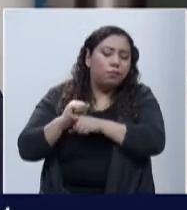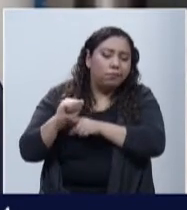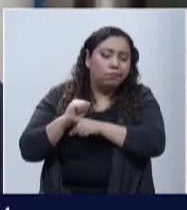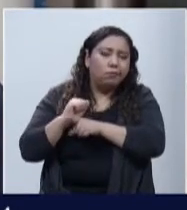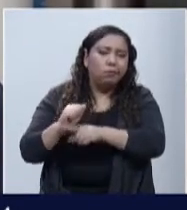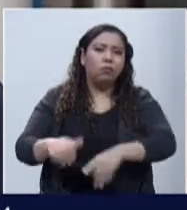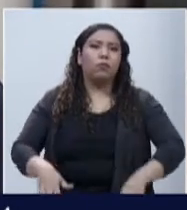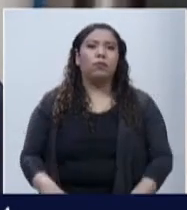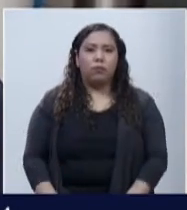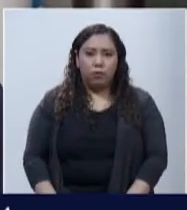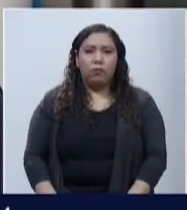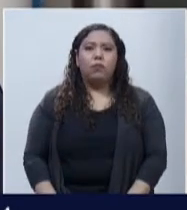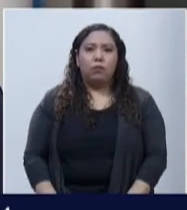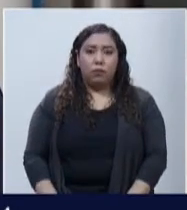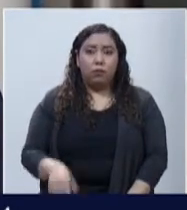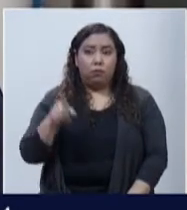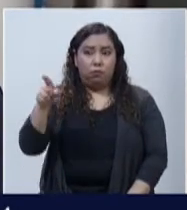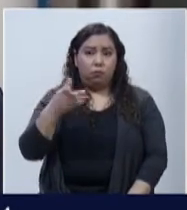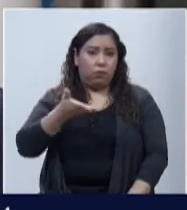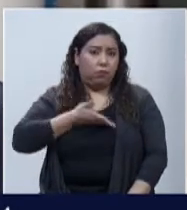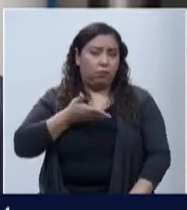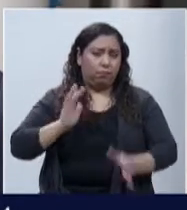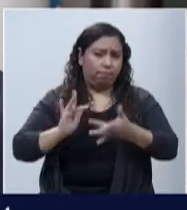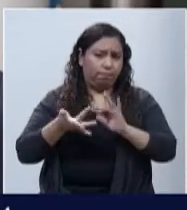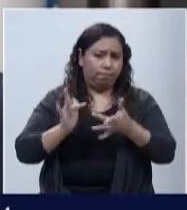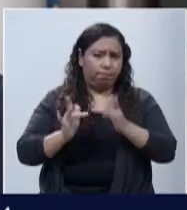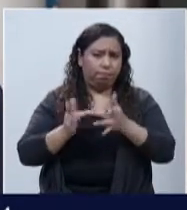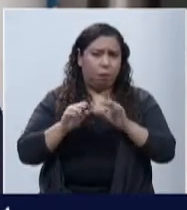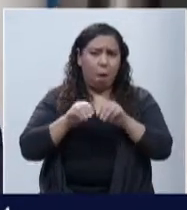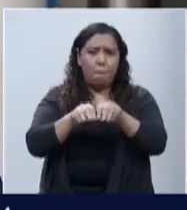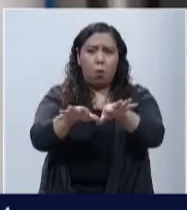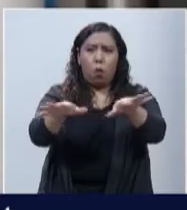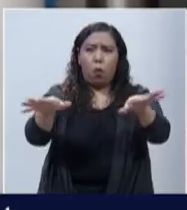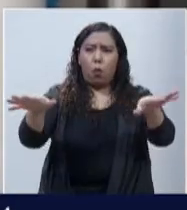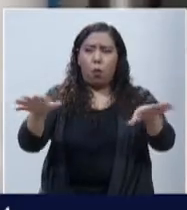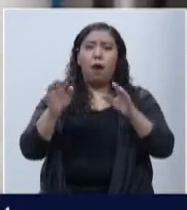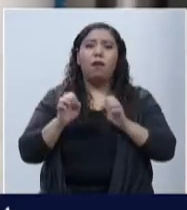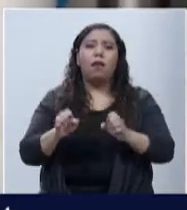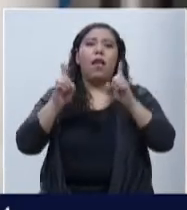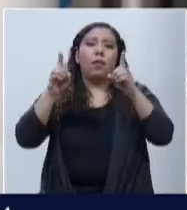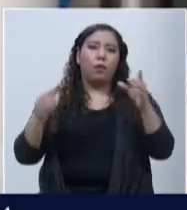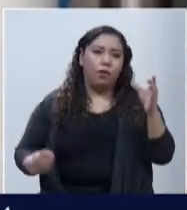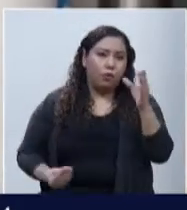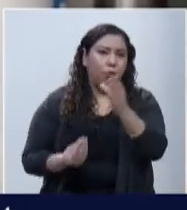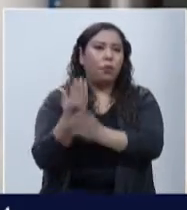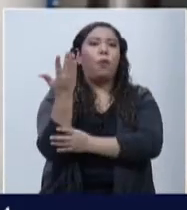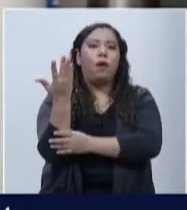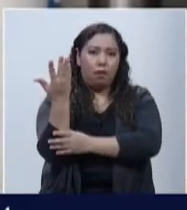tener esa conectividad que permita la nueva educación